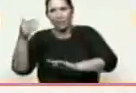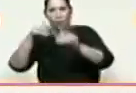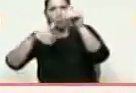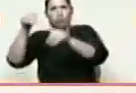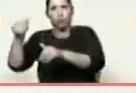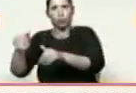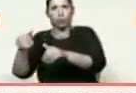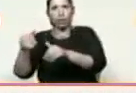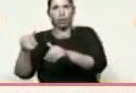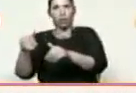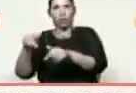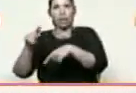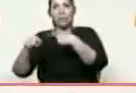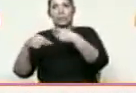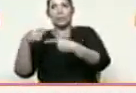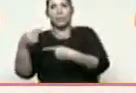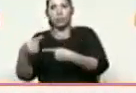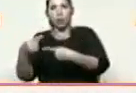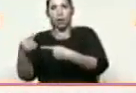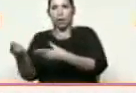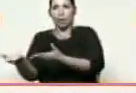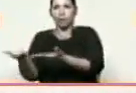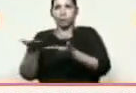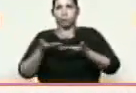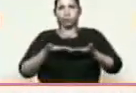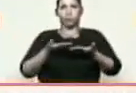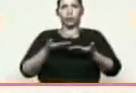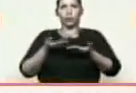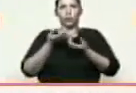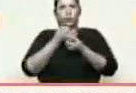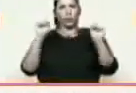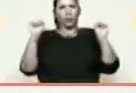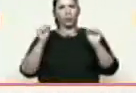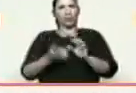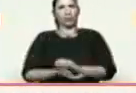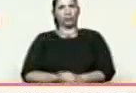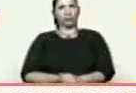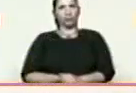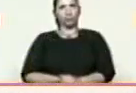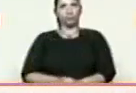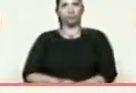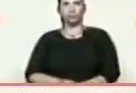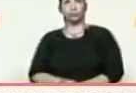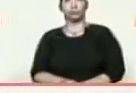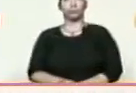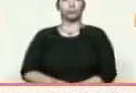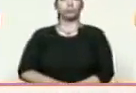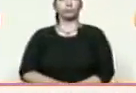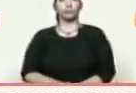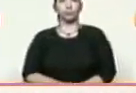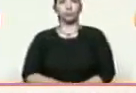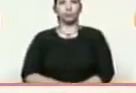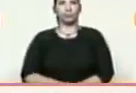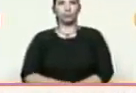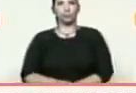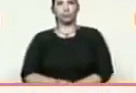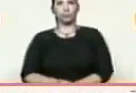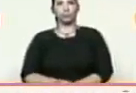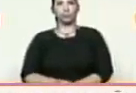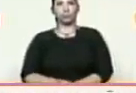y sacaba la soberanía, la limpiaba de, estaba con